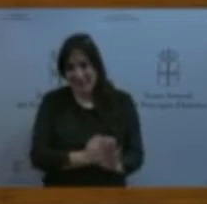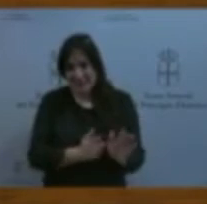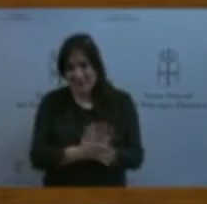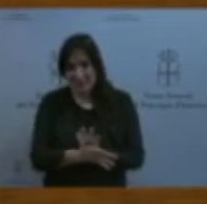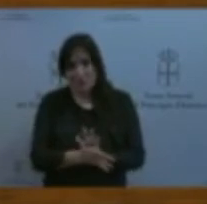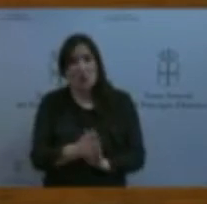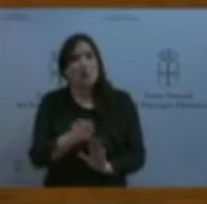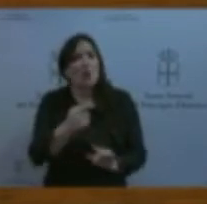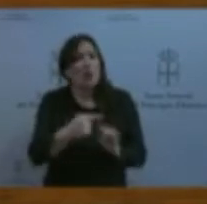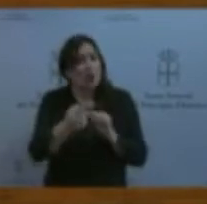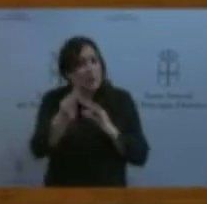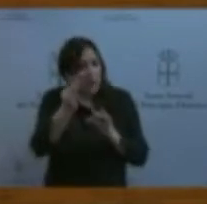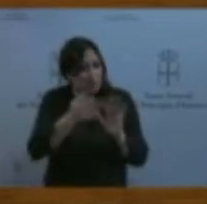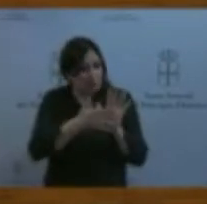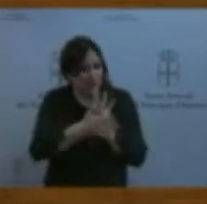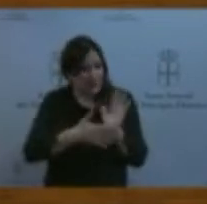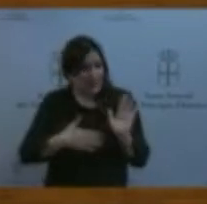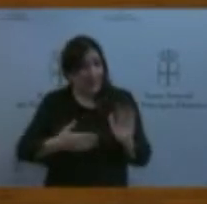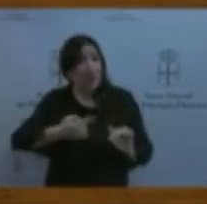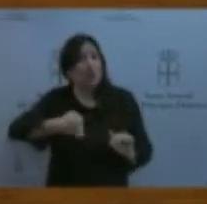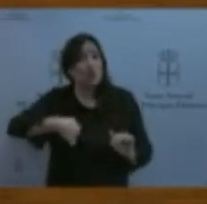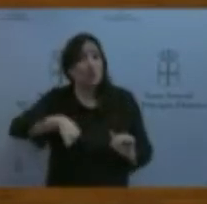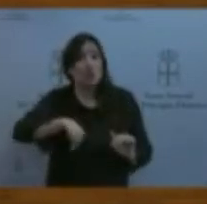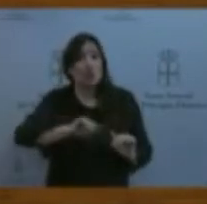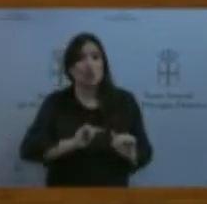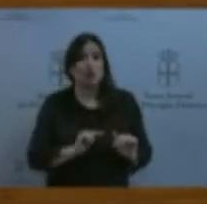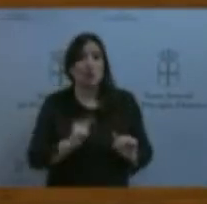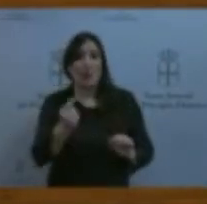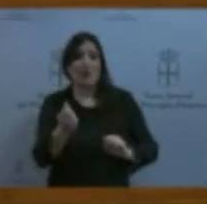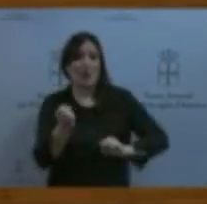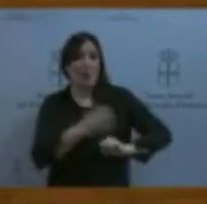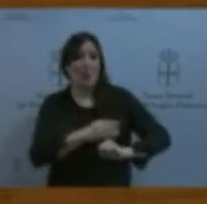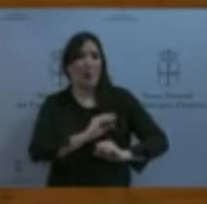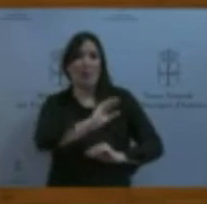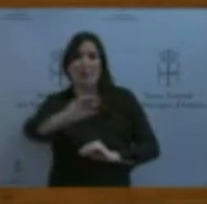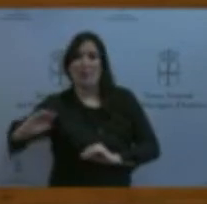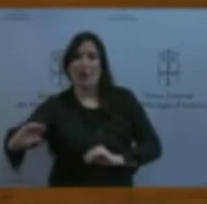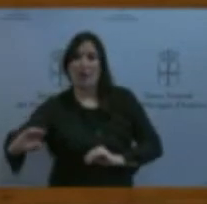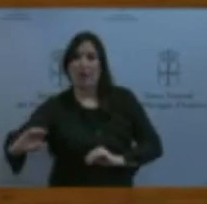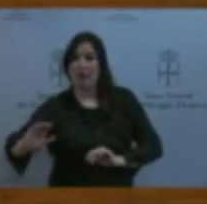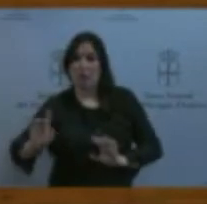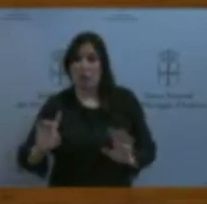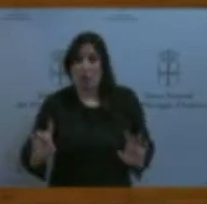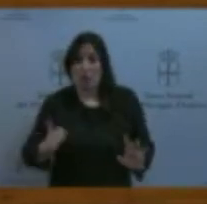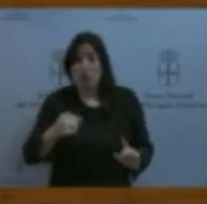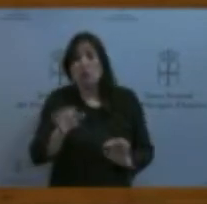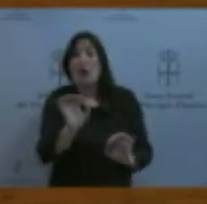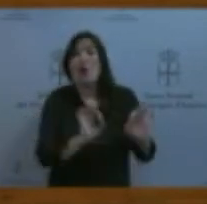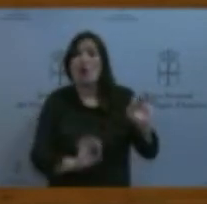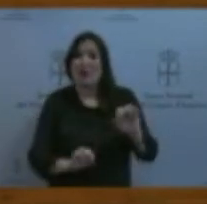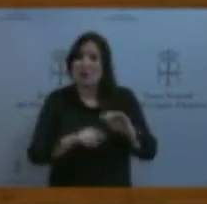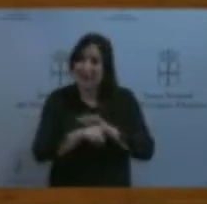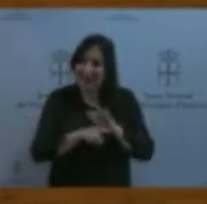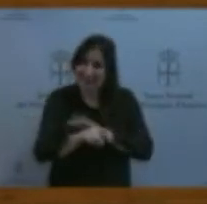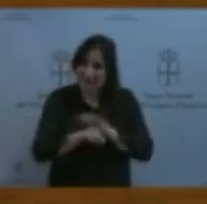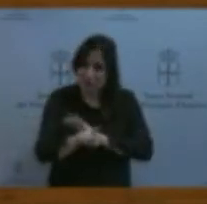tenemos repartidores de fondos, tenemos órganos gestores de convocatorias públicas de ayudas en concurrencia competitiva, con